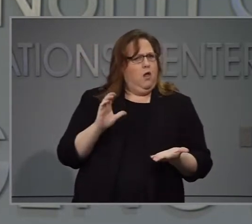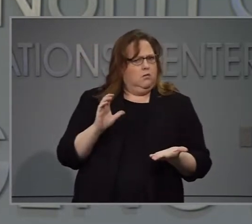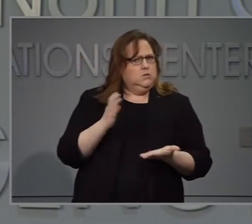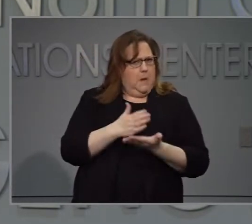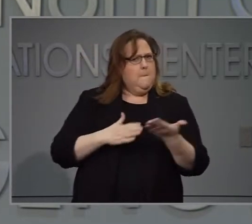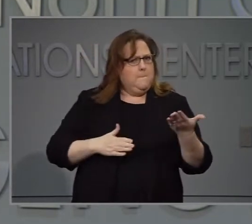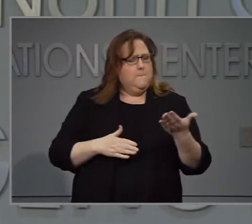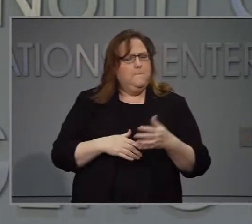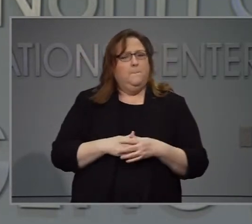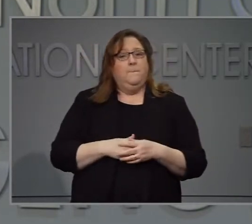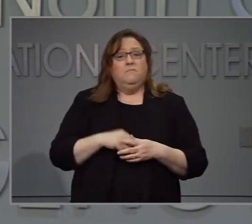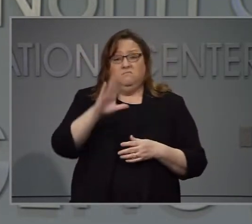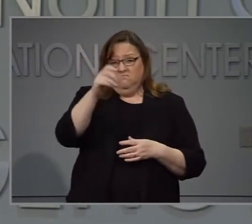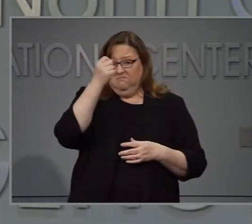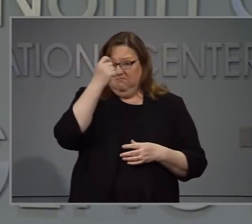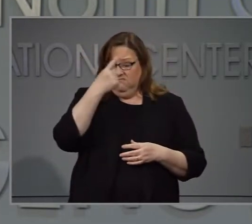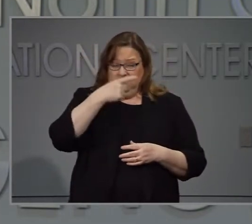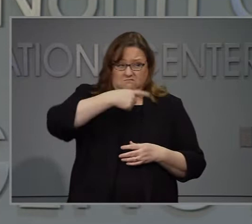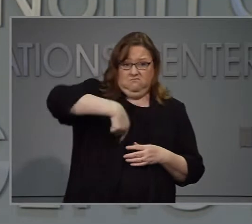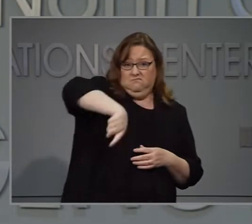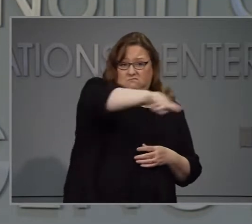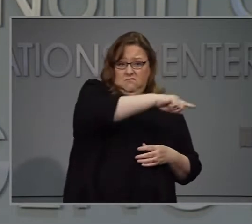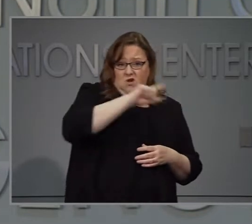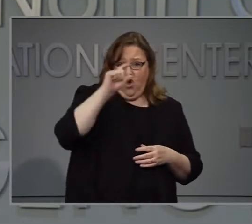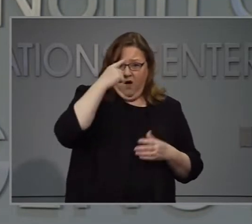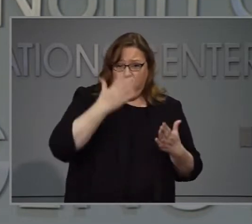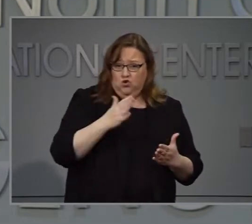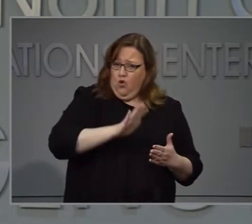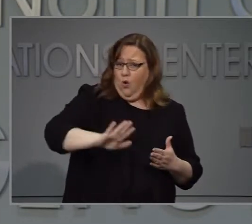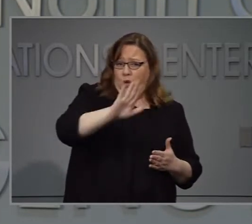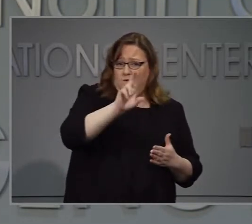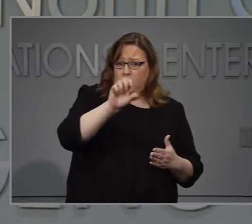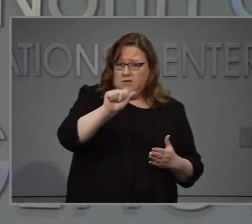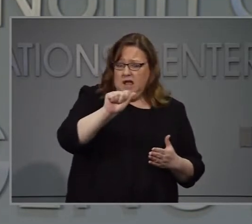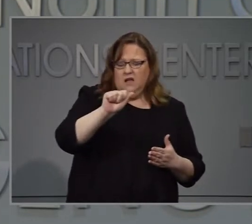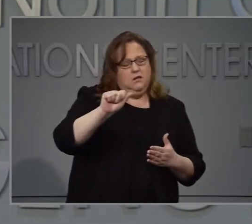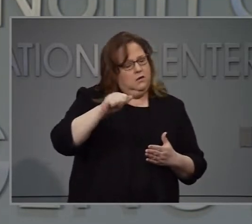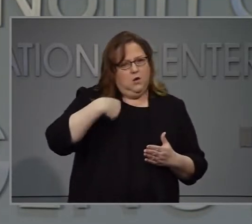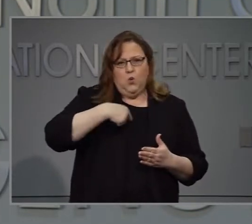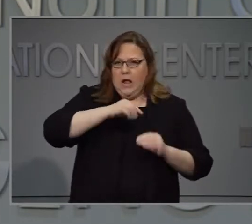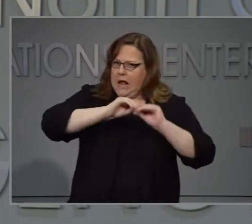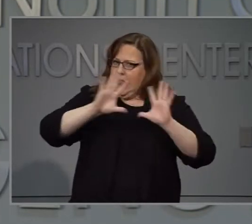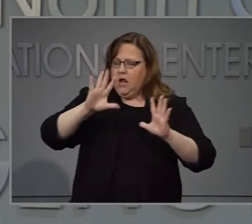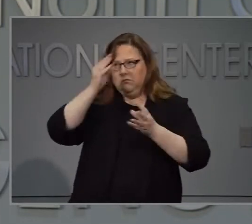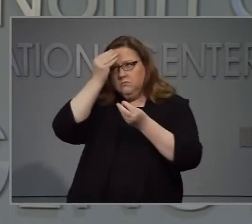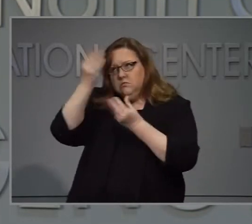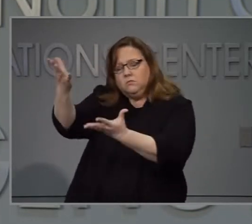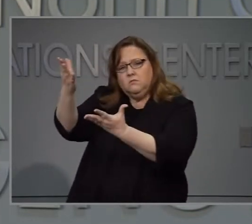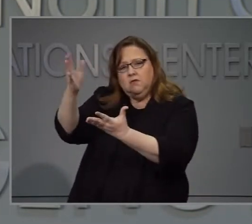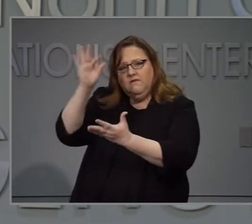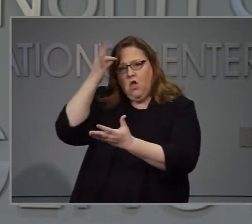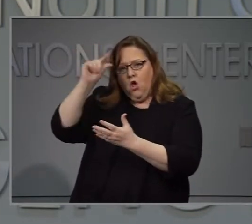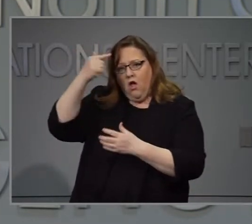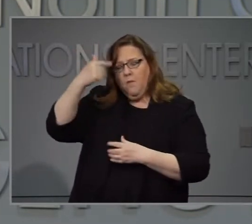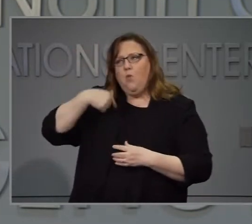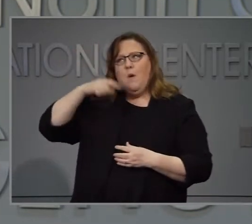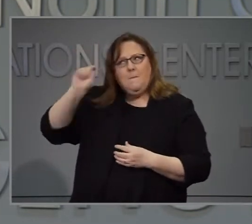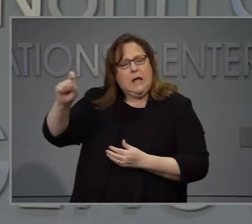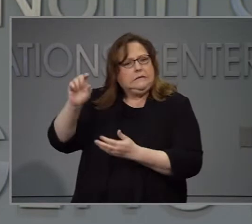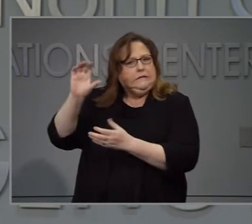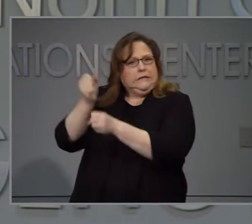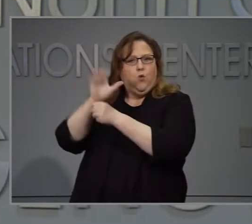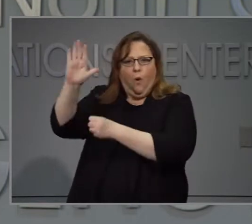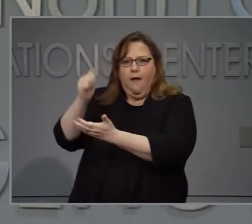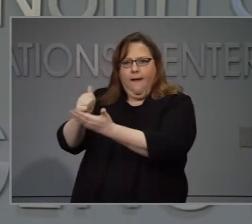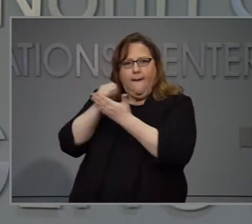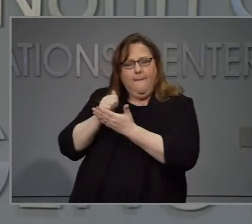yo y otros gobernadores lo hemos dicho claramente aún necesitamos asistencia con insumos de pruebas y equipos de